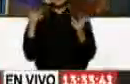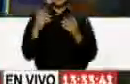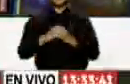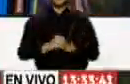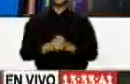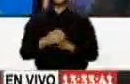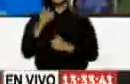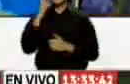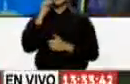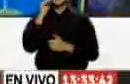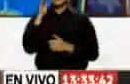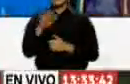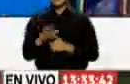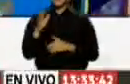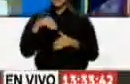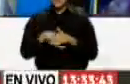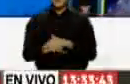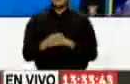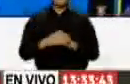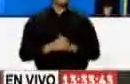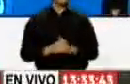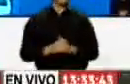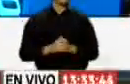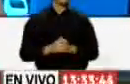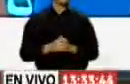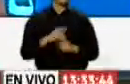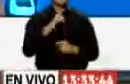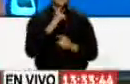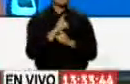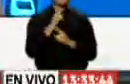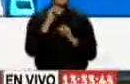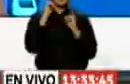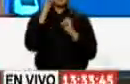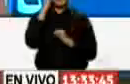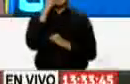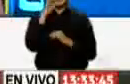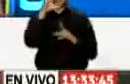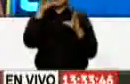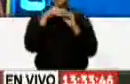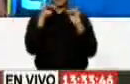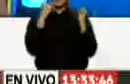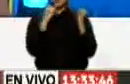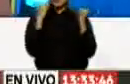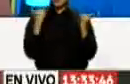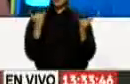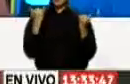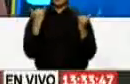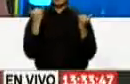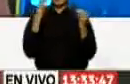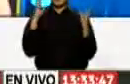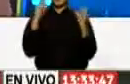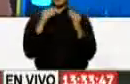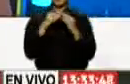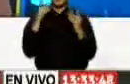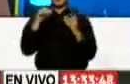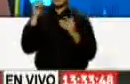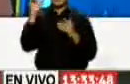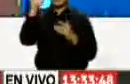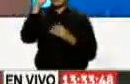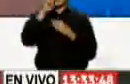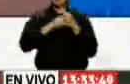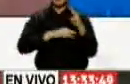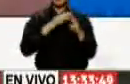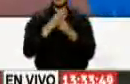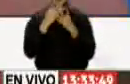¿puede contar cuál ha sido su experiencia al haberse subido a este juego? La verdad, súper increíble. Me he subido en todos los juegos el día de hoy. He viajado a otras partes del mundo